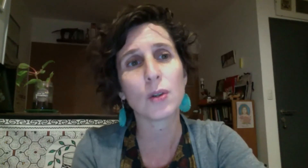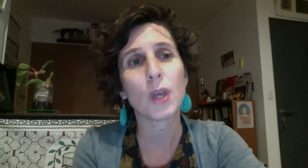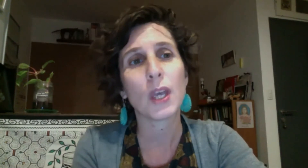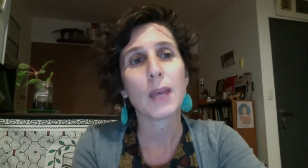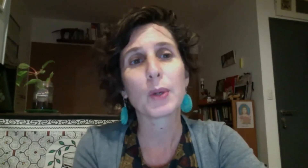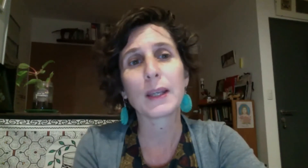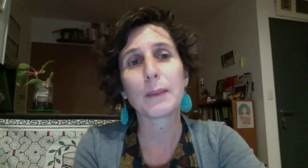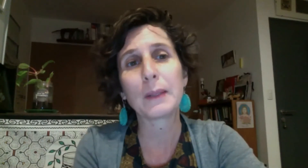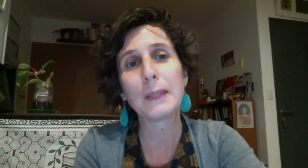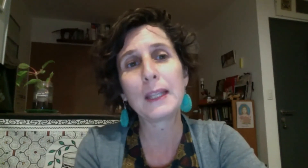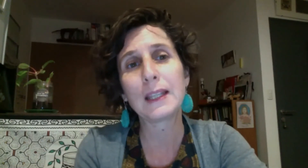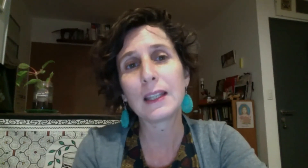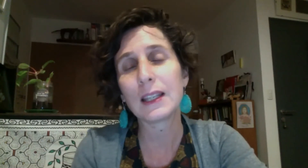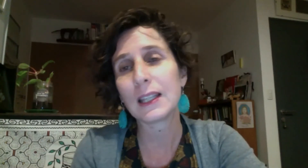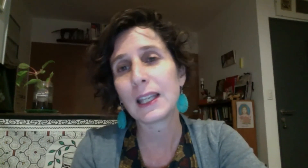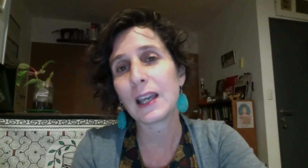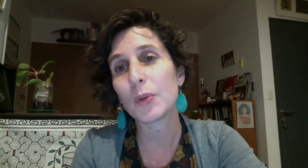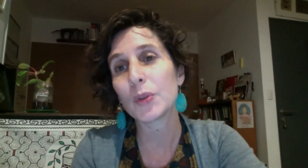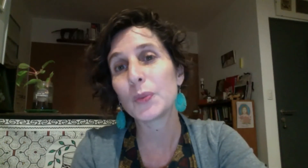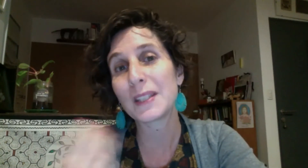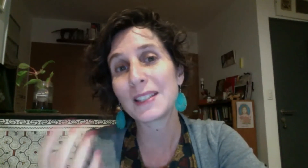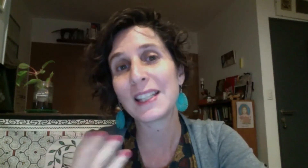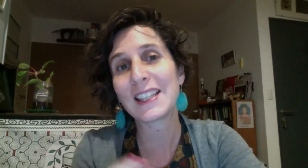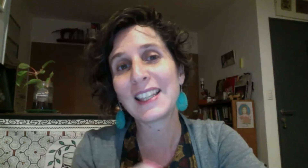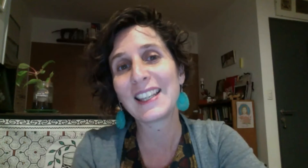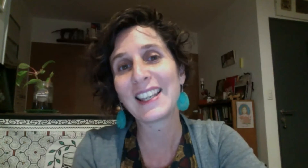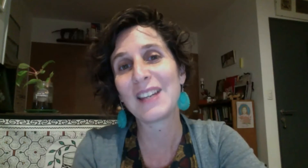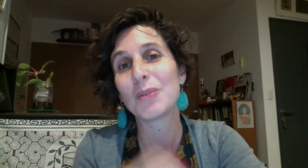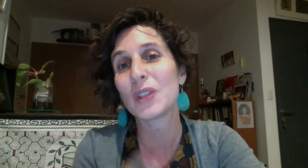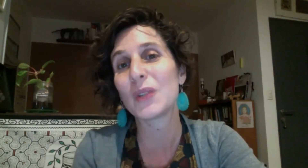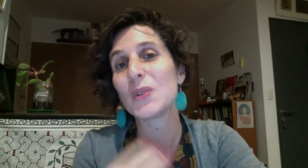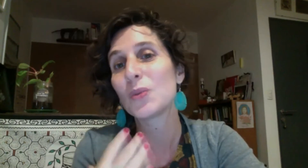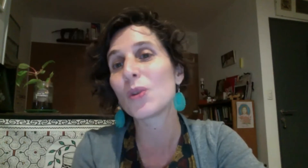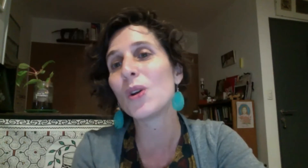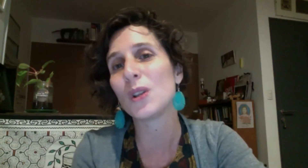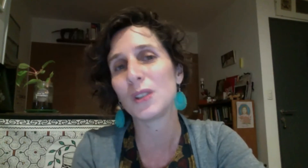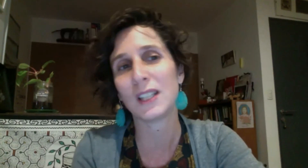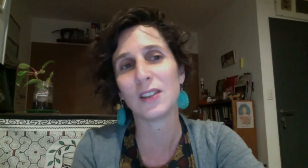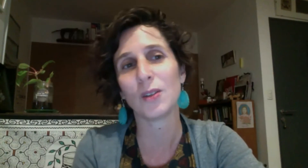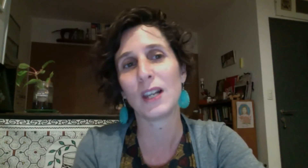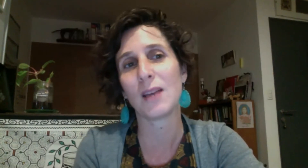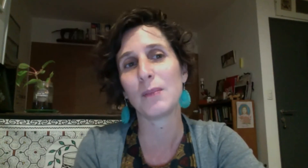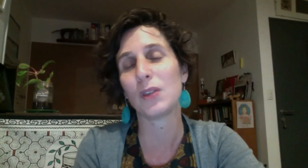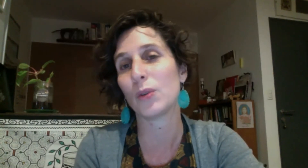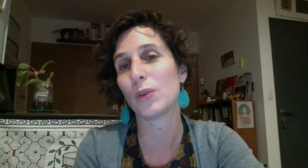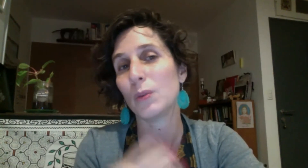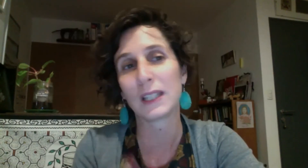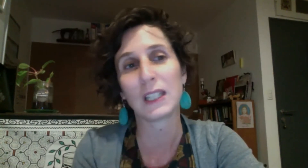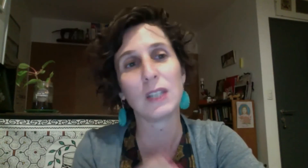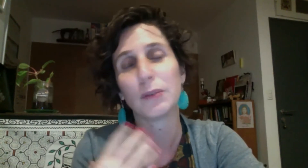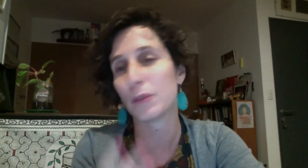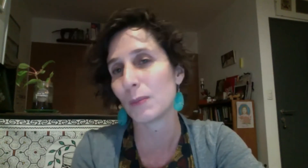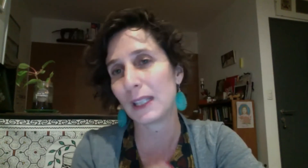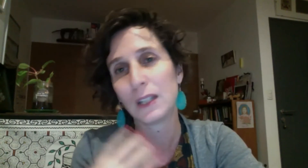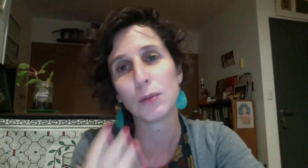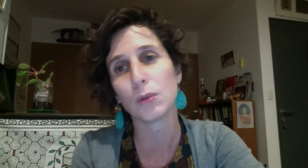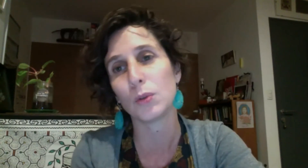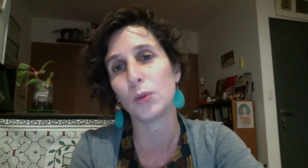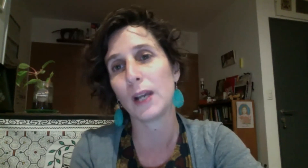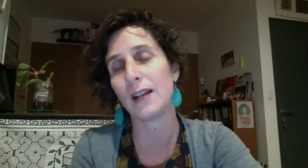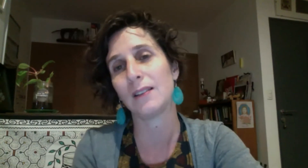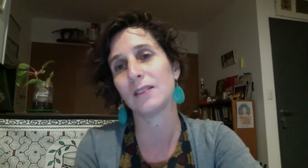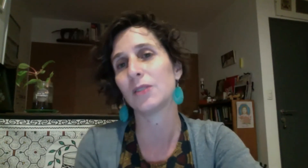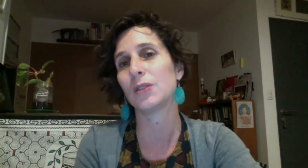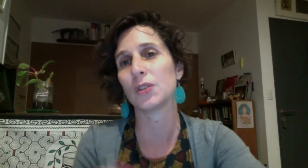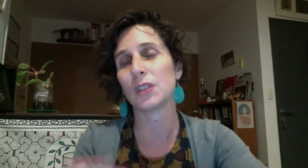hecho, porque permite que tengamos presente el museo y su rol dentro del ámbito educativo, formativo,